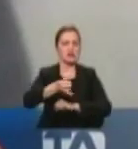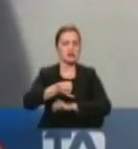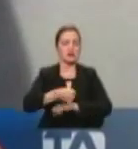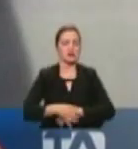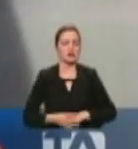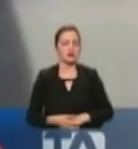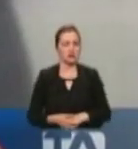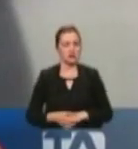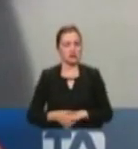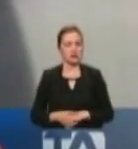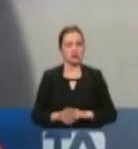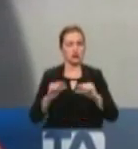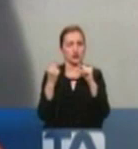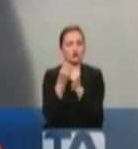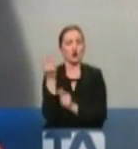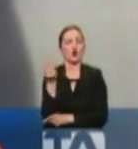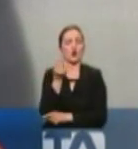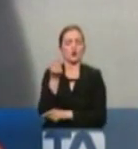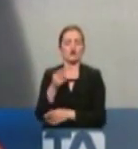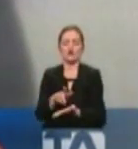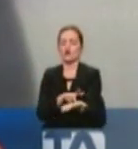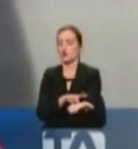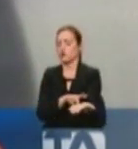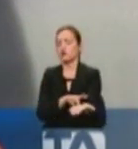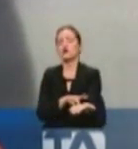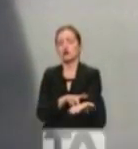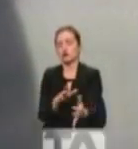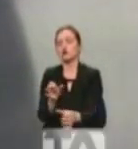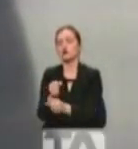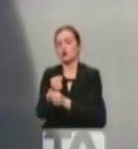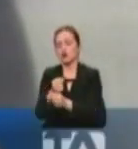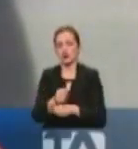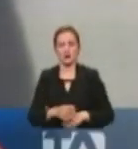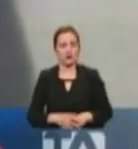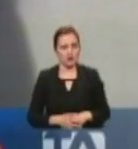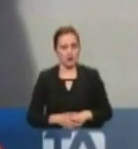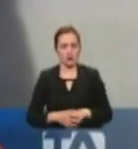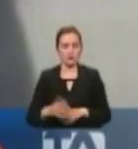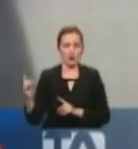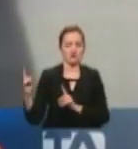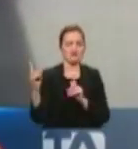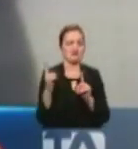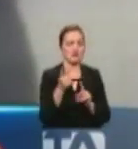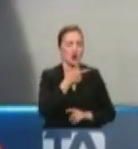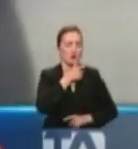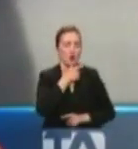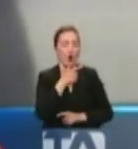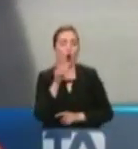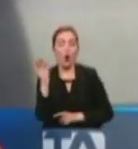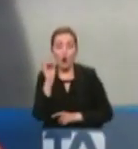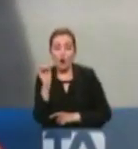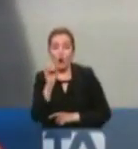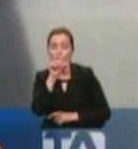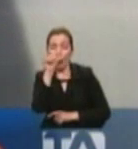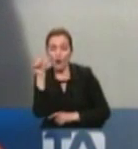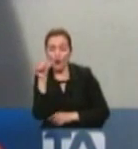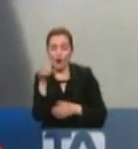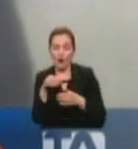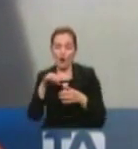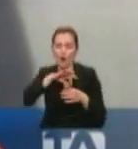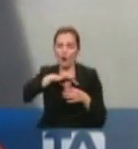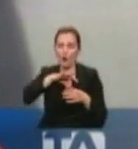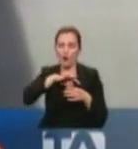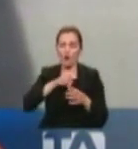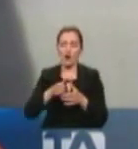monstruoso. Es un grupo de jóvenes que están acostumbrados a hacer eso. Le emborrachan o le drogan, le